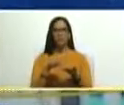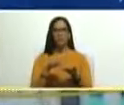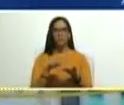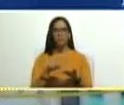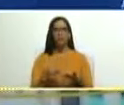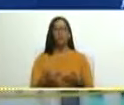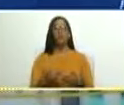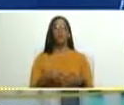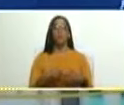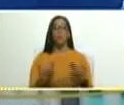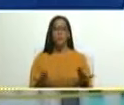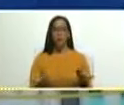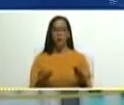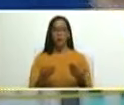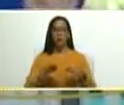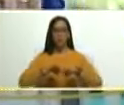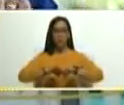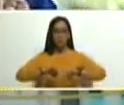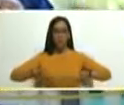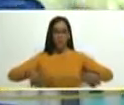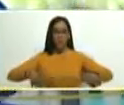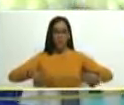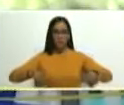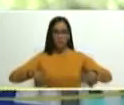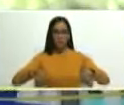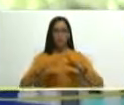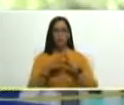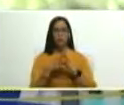Cuando nos dividieron, nos quitaron todo.